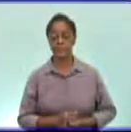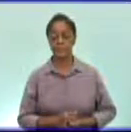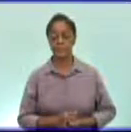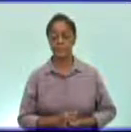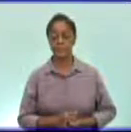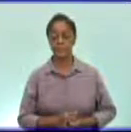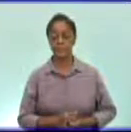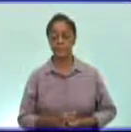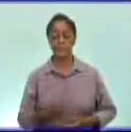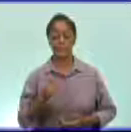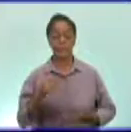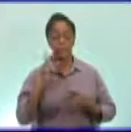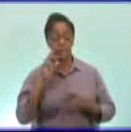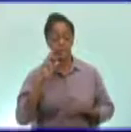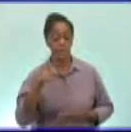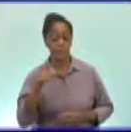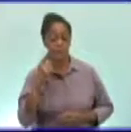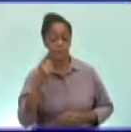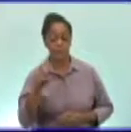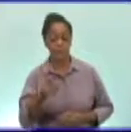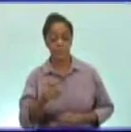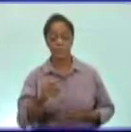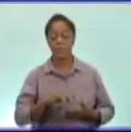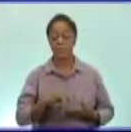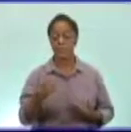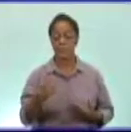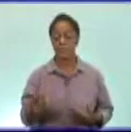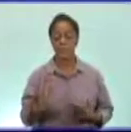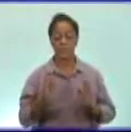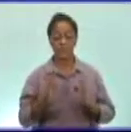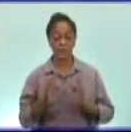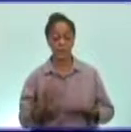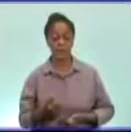El ser vivo que se observa pertenece al reino.